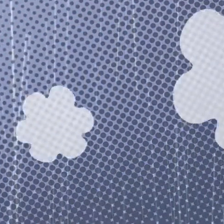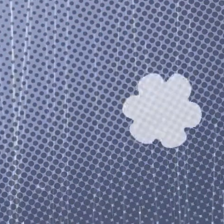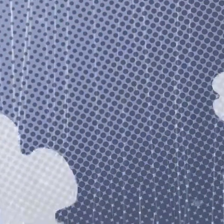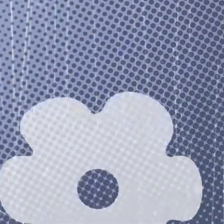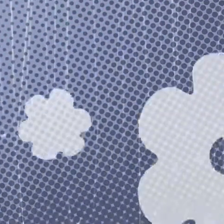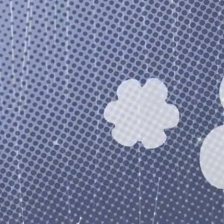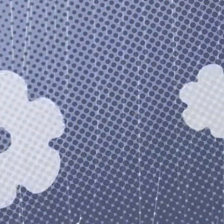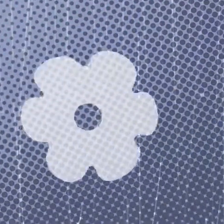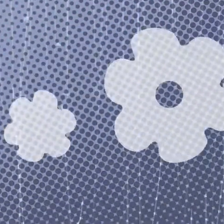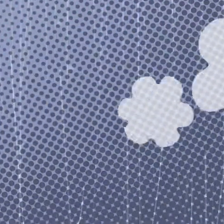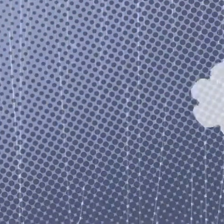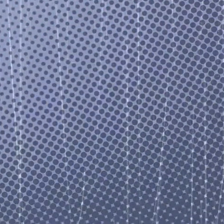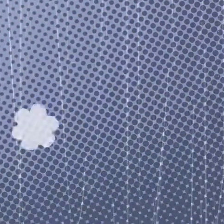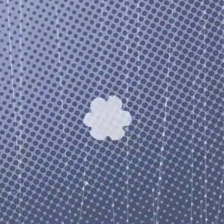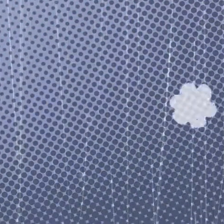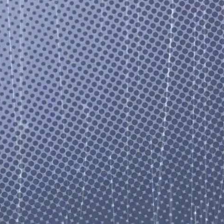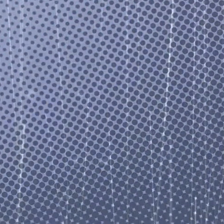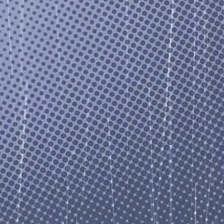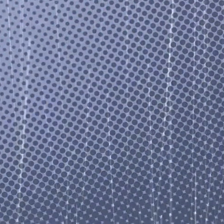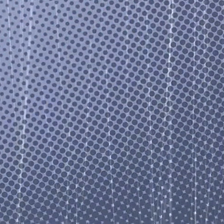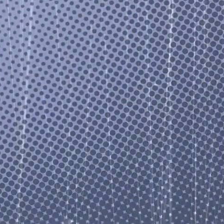imágenes de los participantes del capítulo.